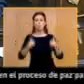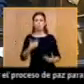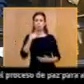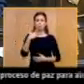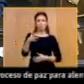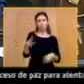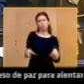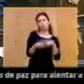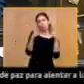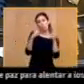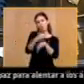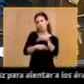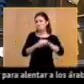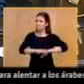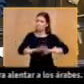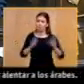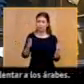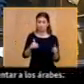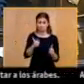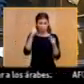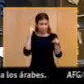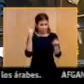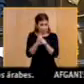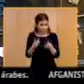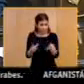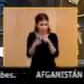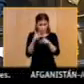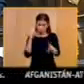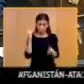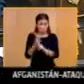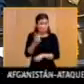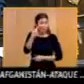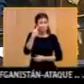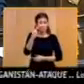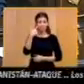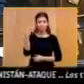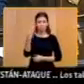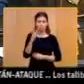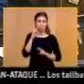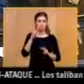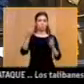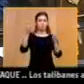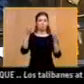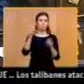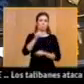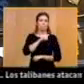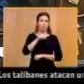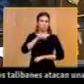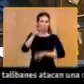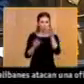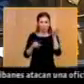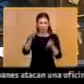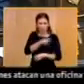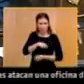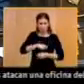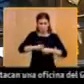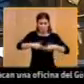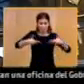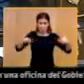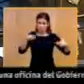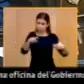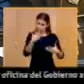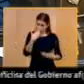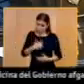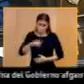derechos sociales cuando lo más antisocial que puede producirse es situar el paro en las tasas que en España existen en la